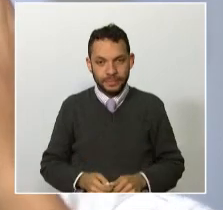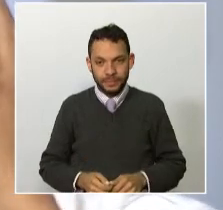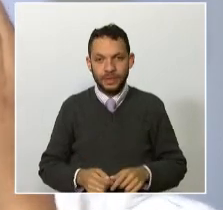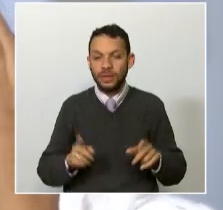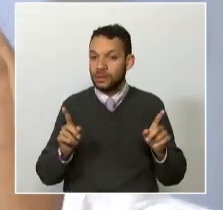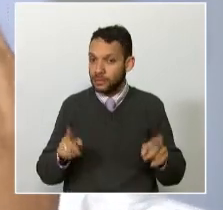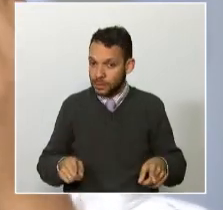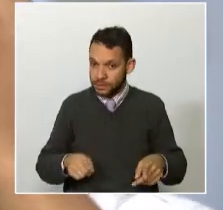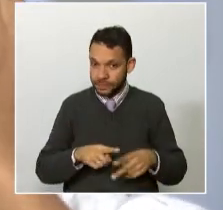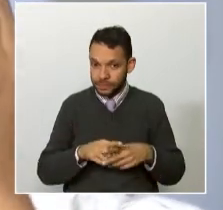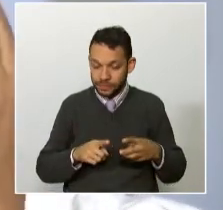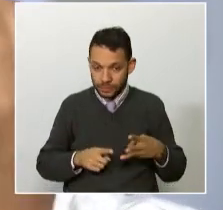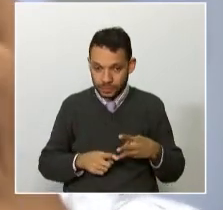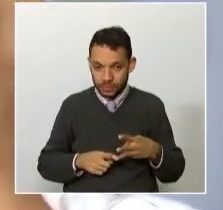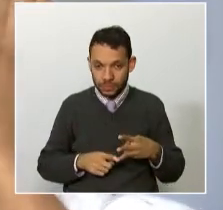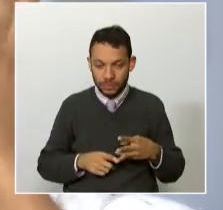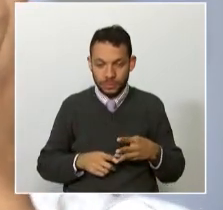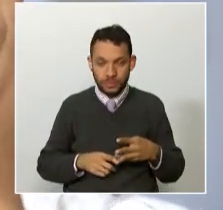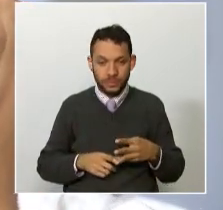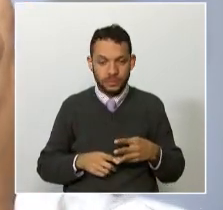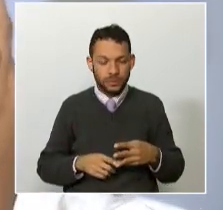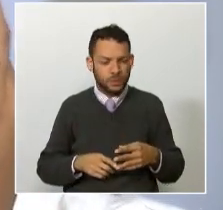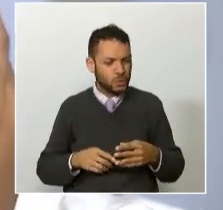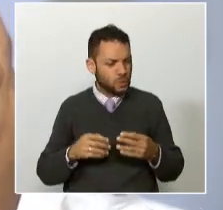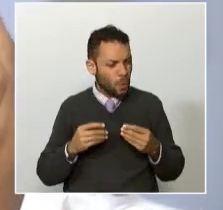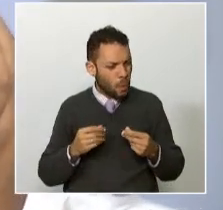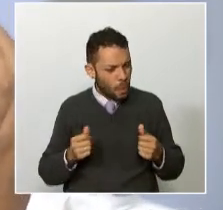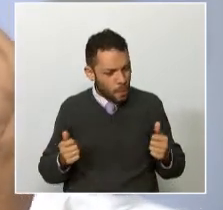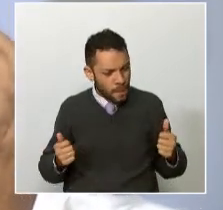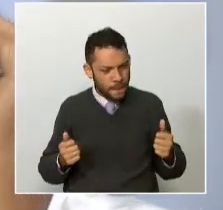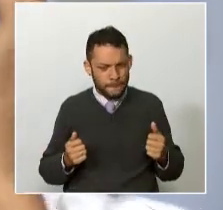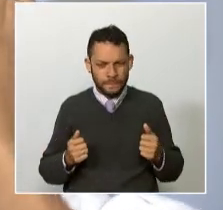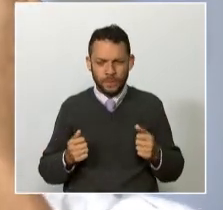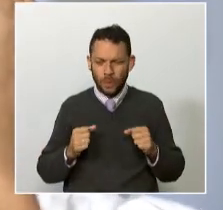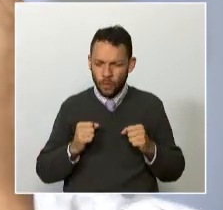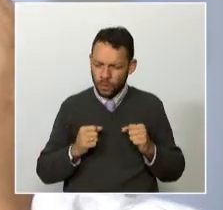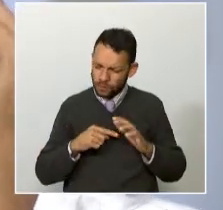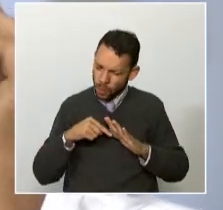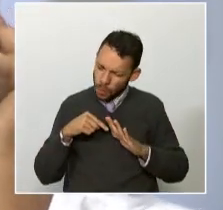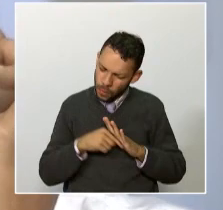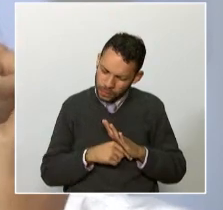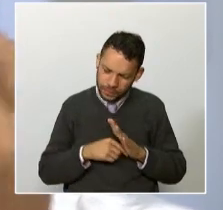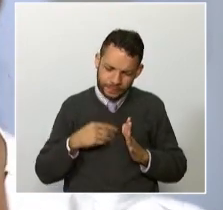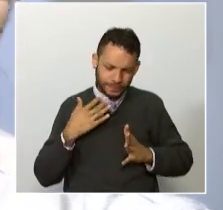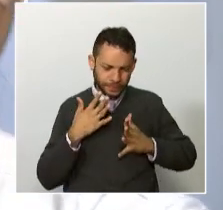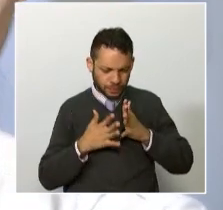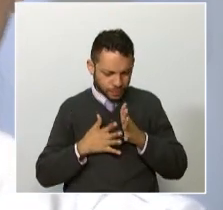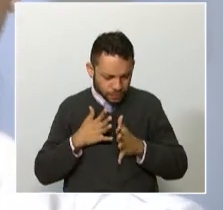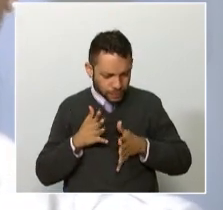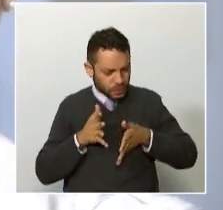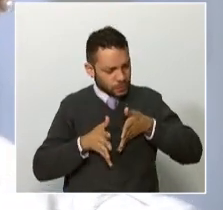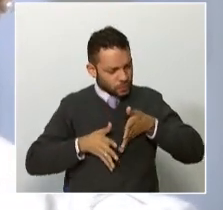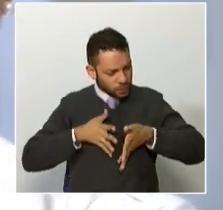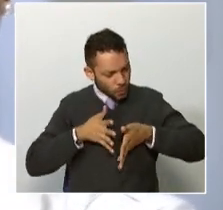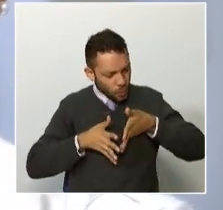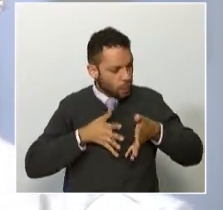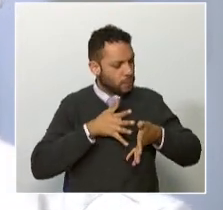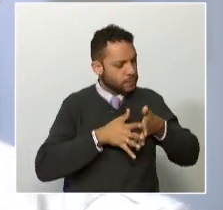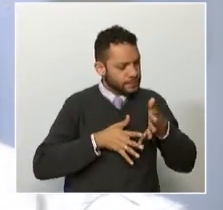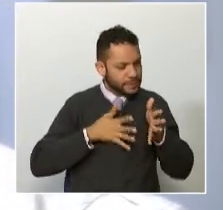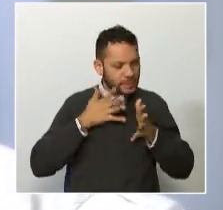es haciéndose unos masajes que sean muy, muy profundos y que vayan dando toda esa parte de